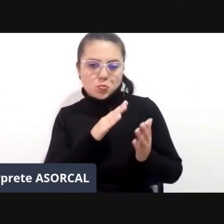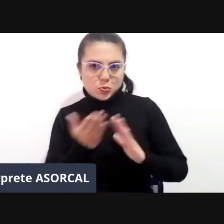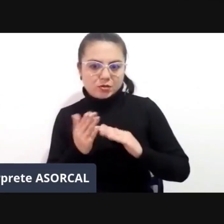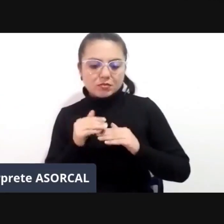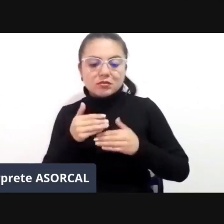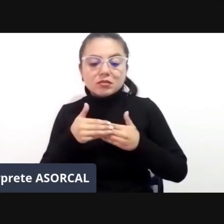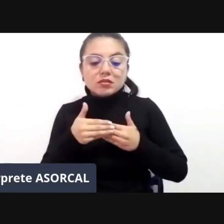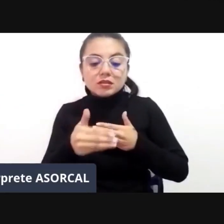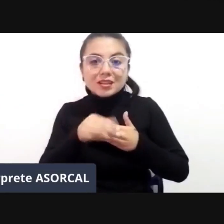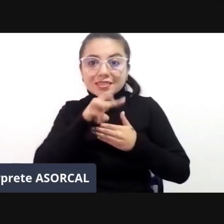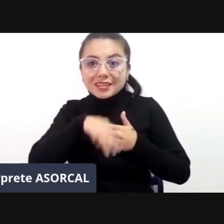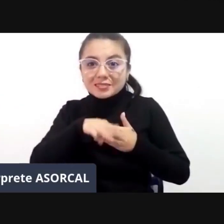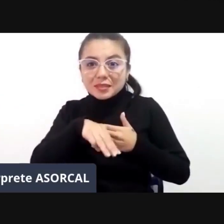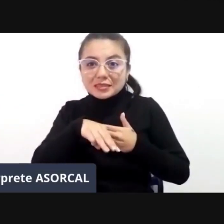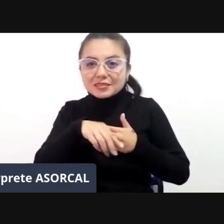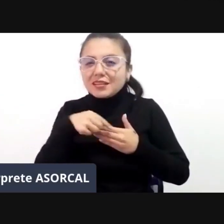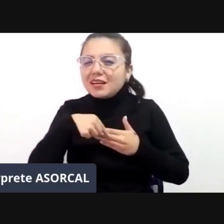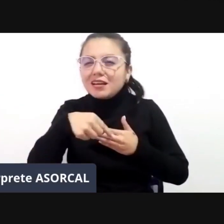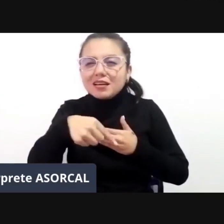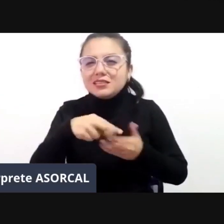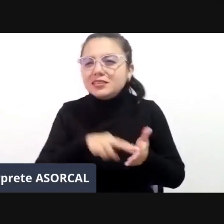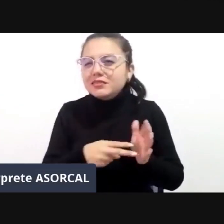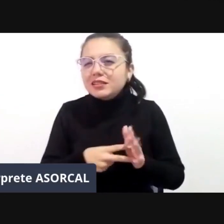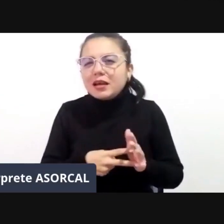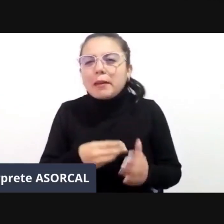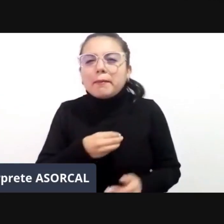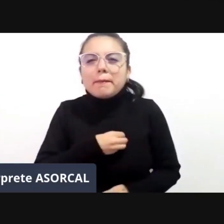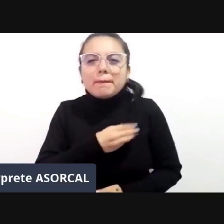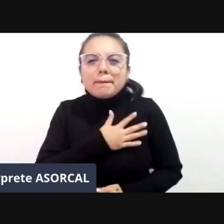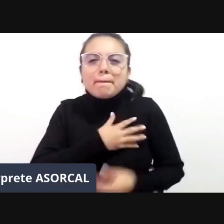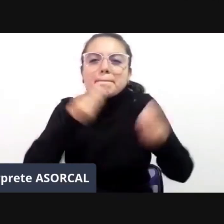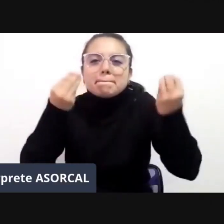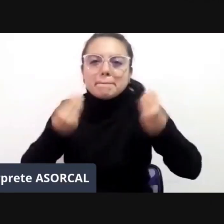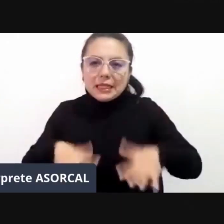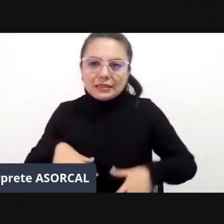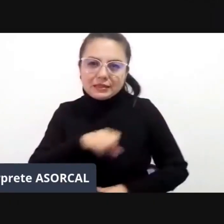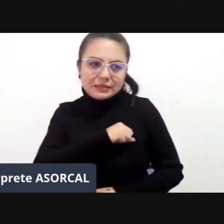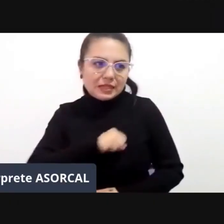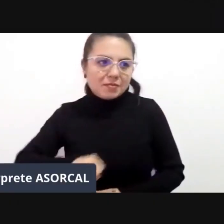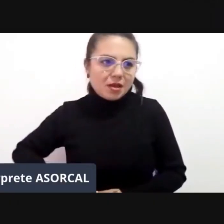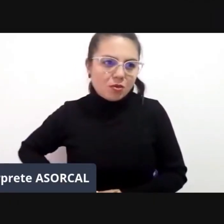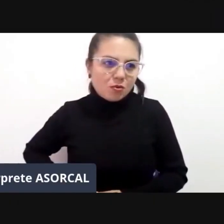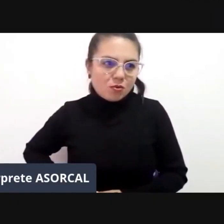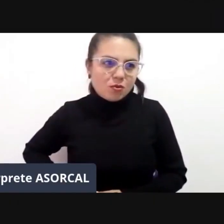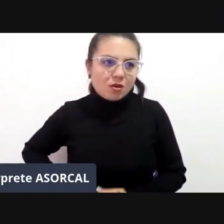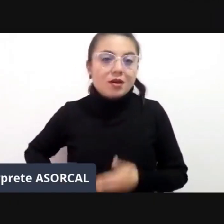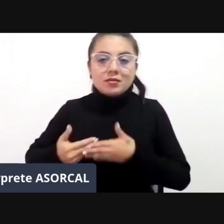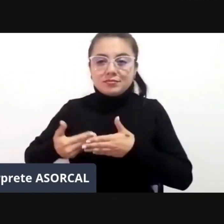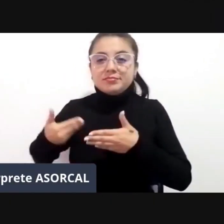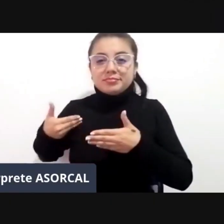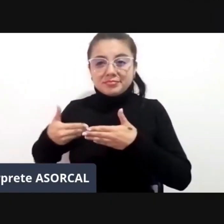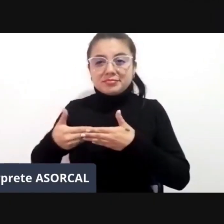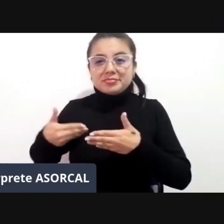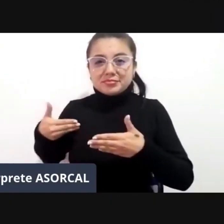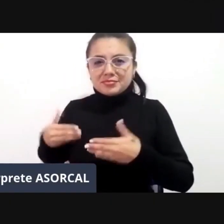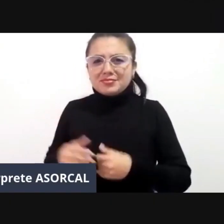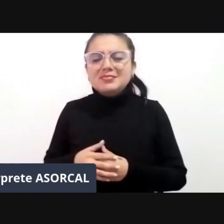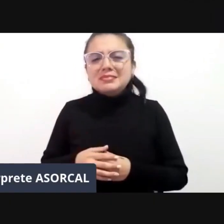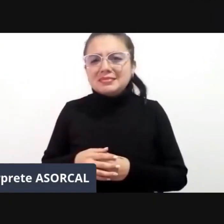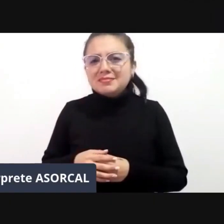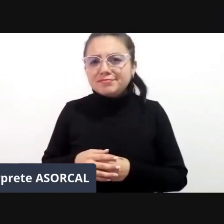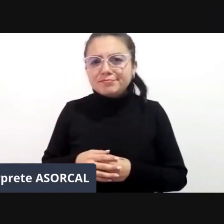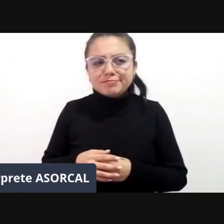las oportunidades perdidas para El Salvador. Hubo varios momentos en los cuales